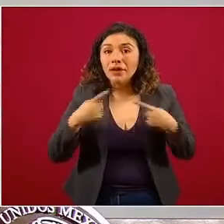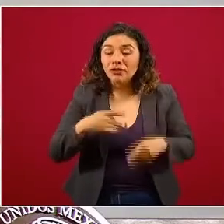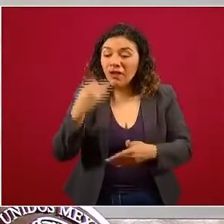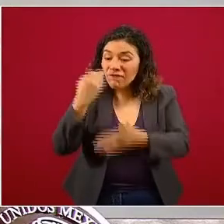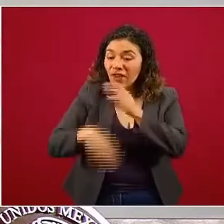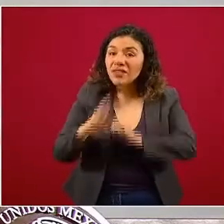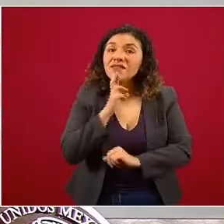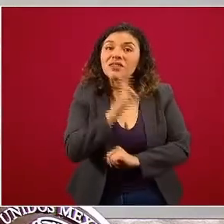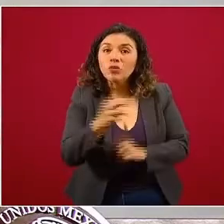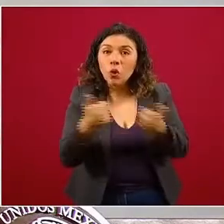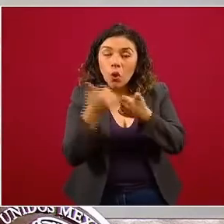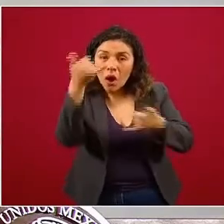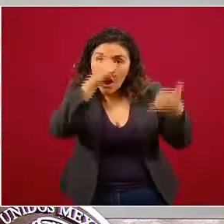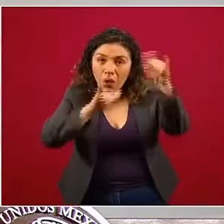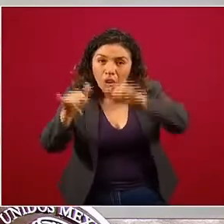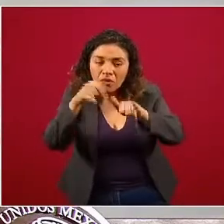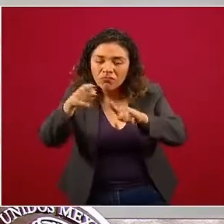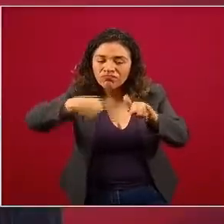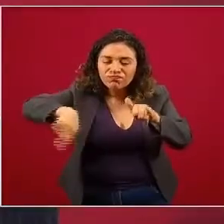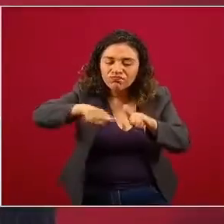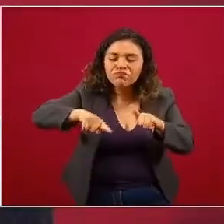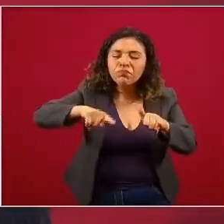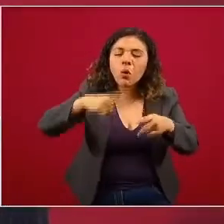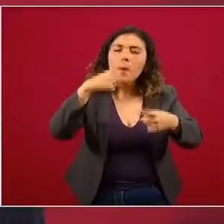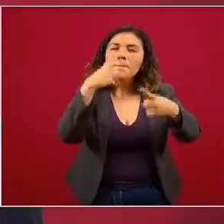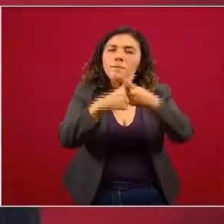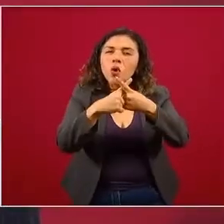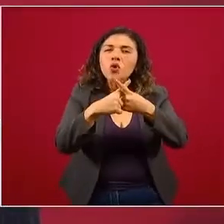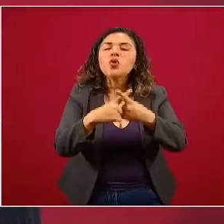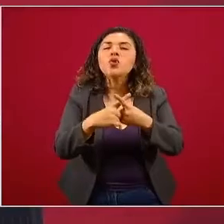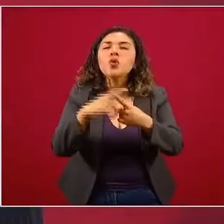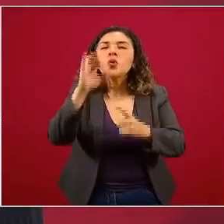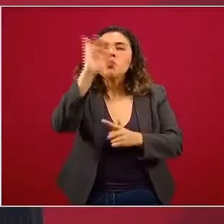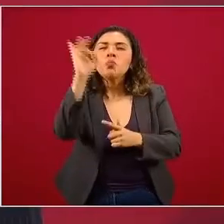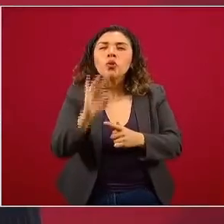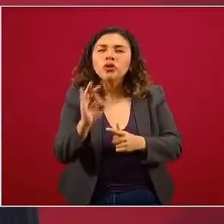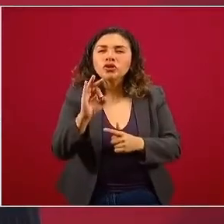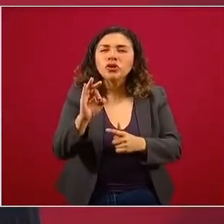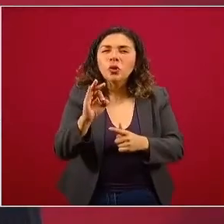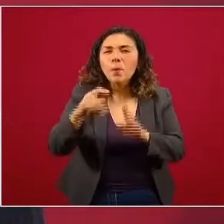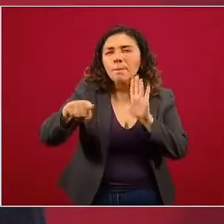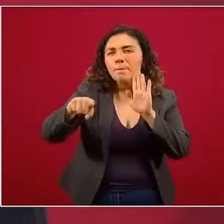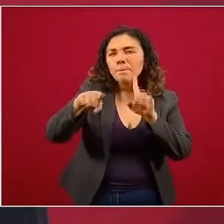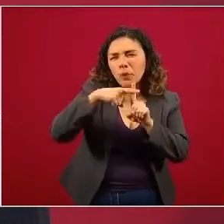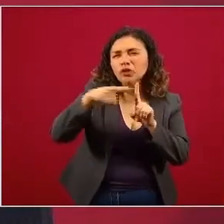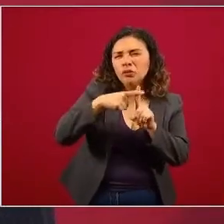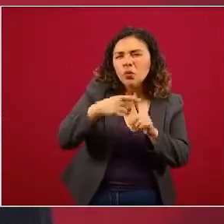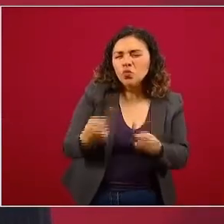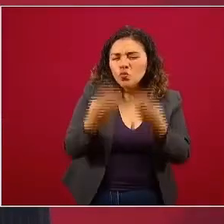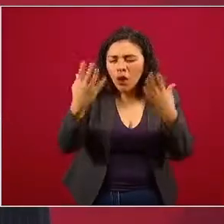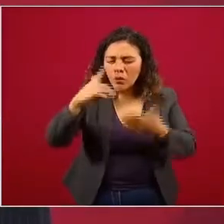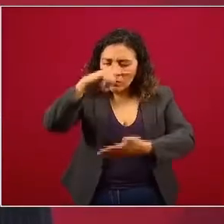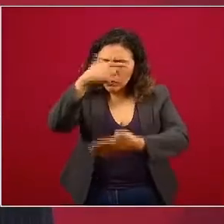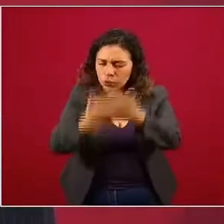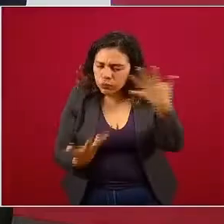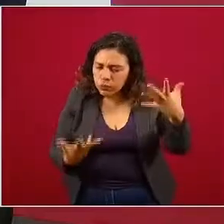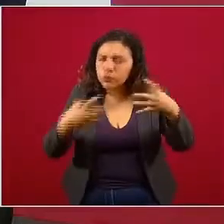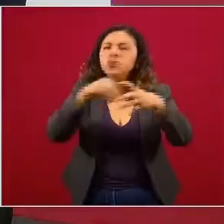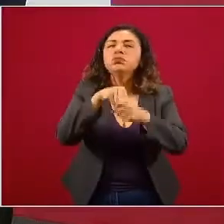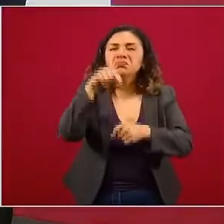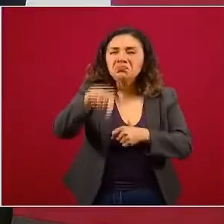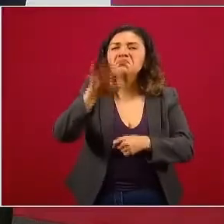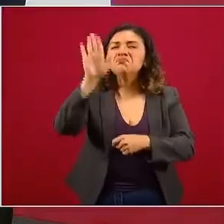el resultado de laboratorio, lo multiplicamos por el porcentaje de positividad y sumamos esos